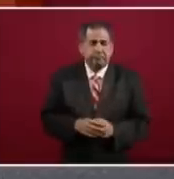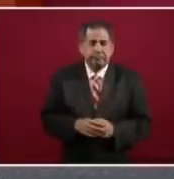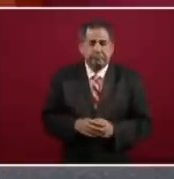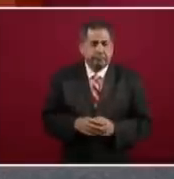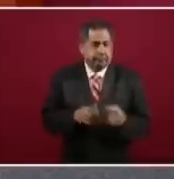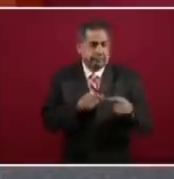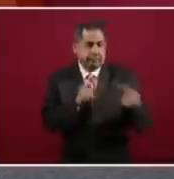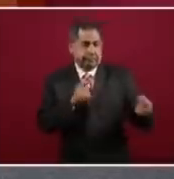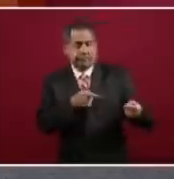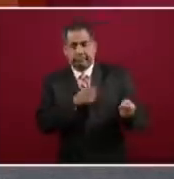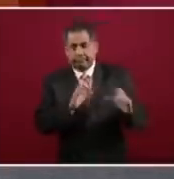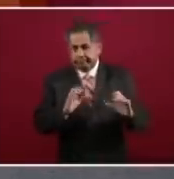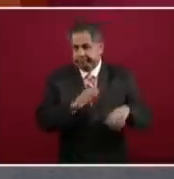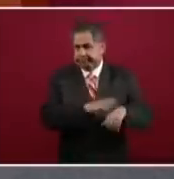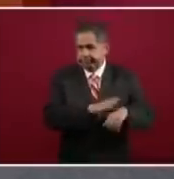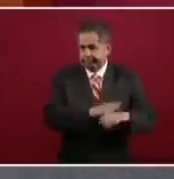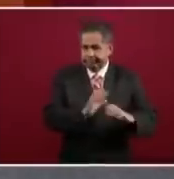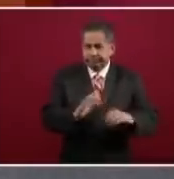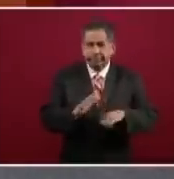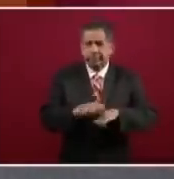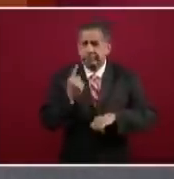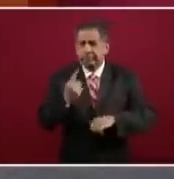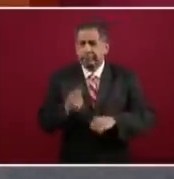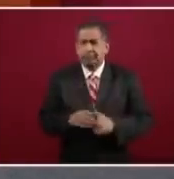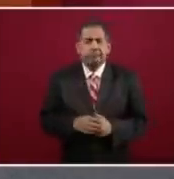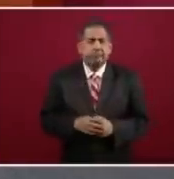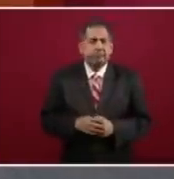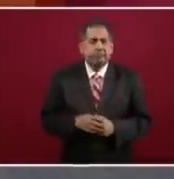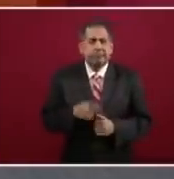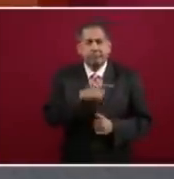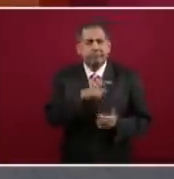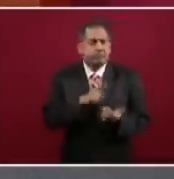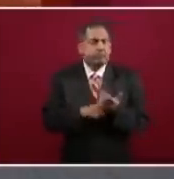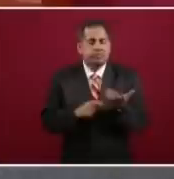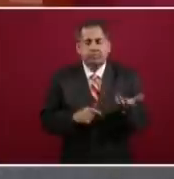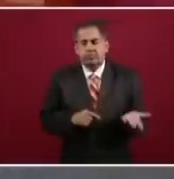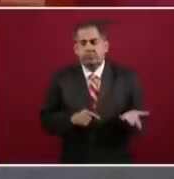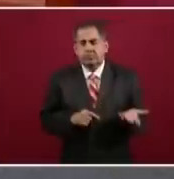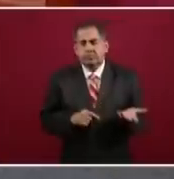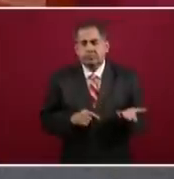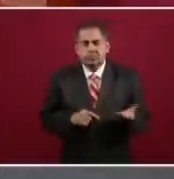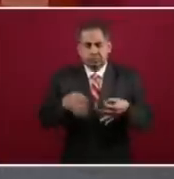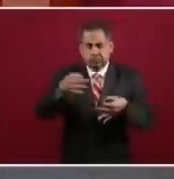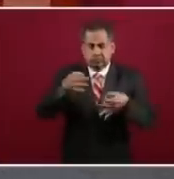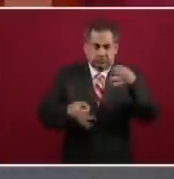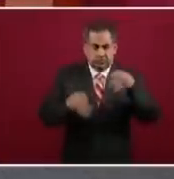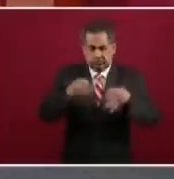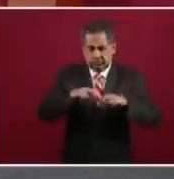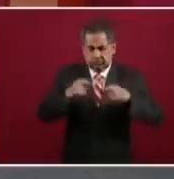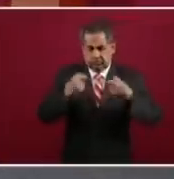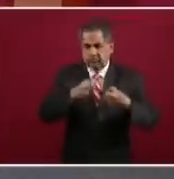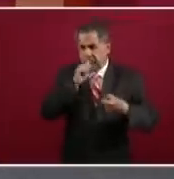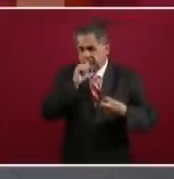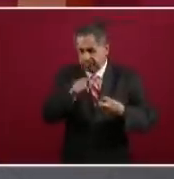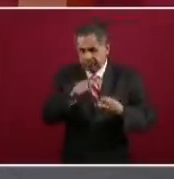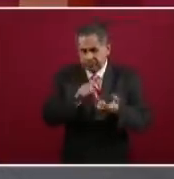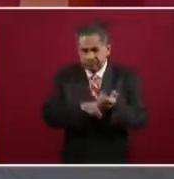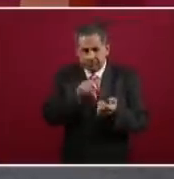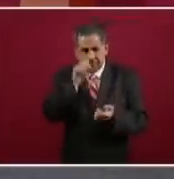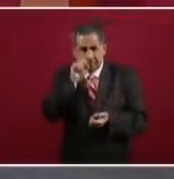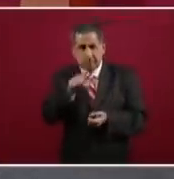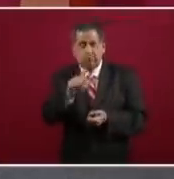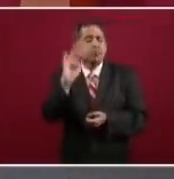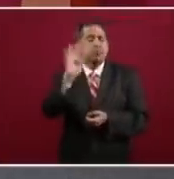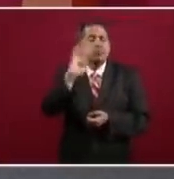opositores porque no sólo en el asunto jurídico si yo me